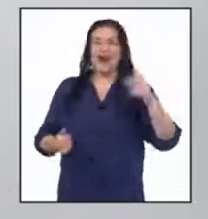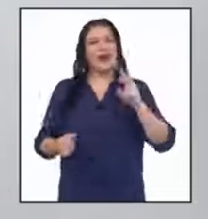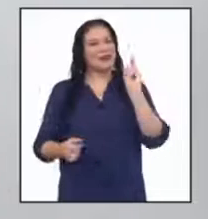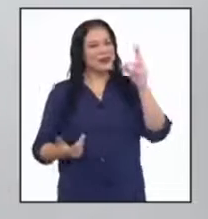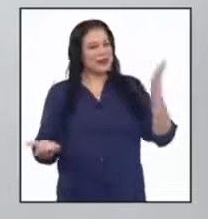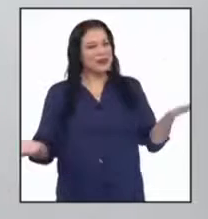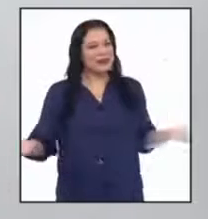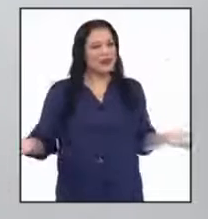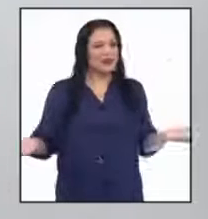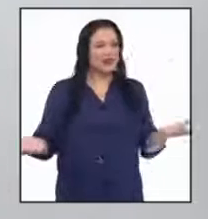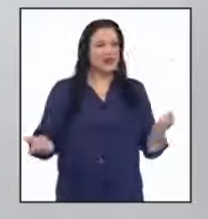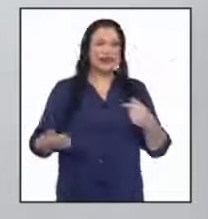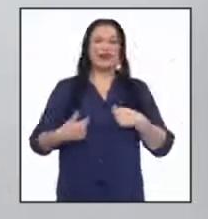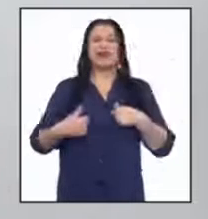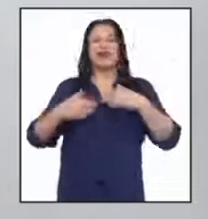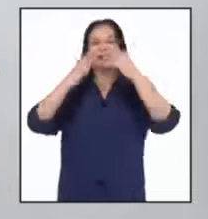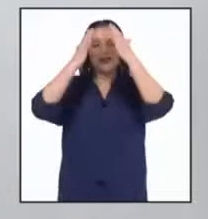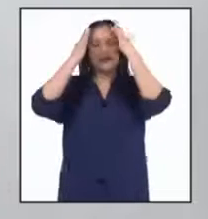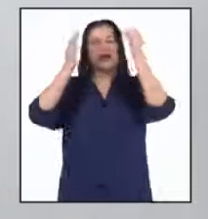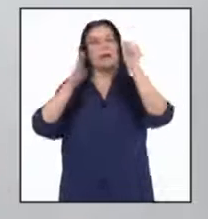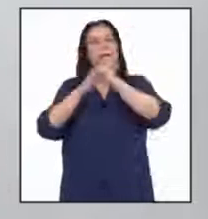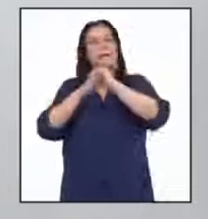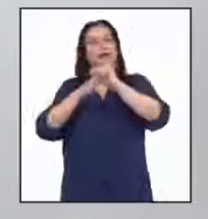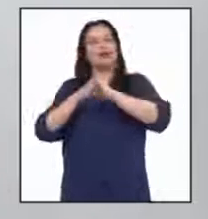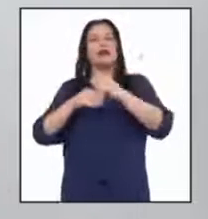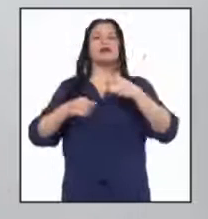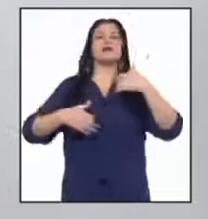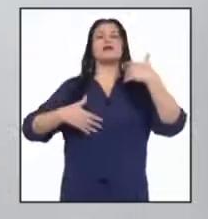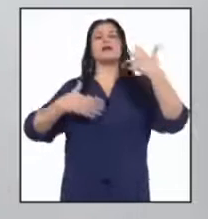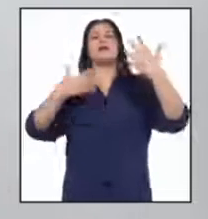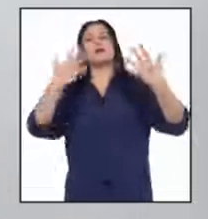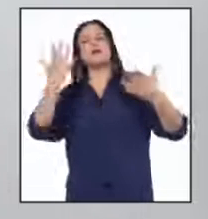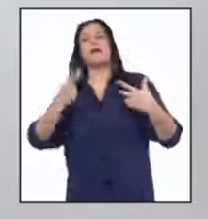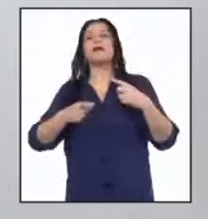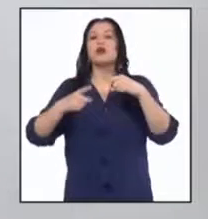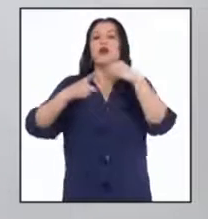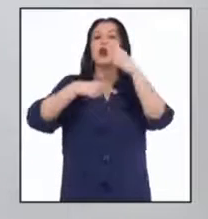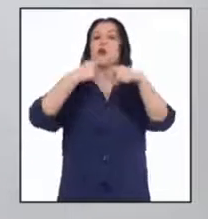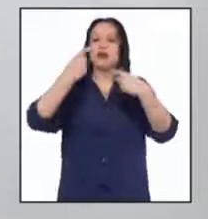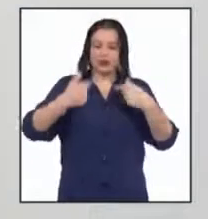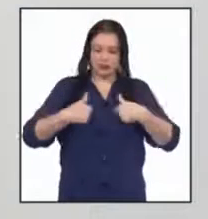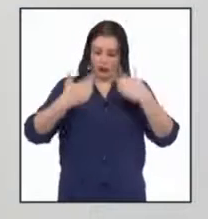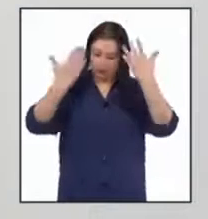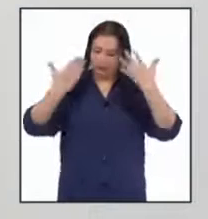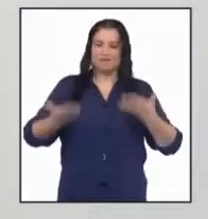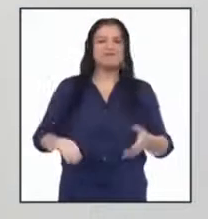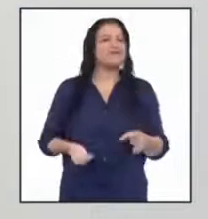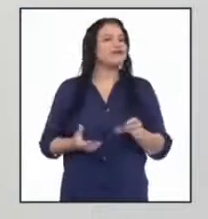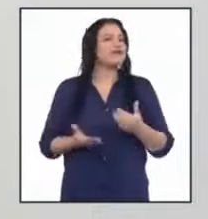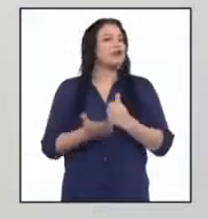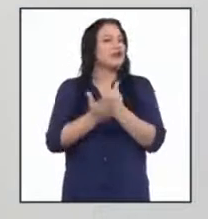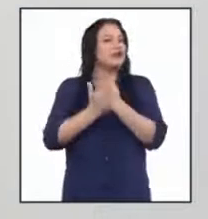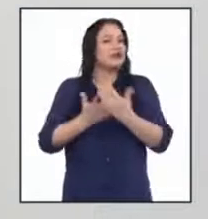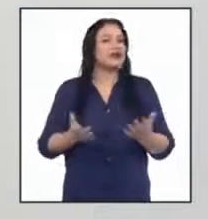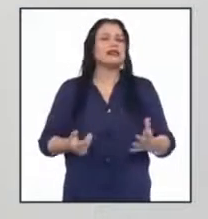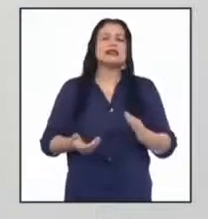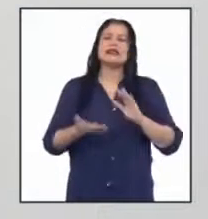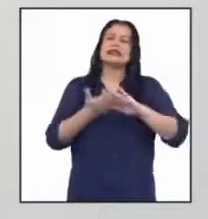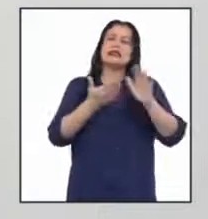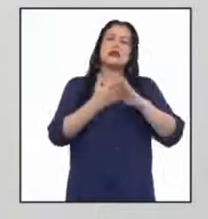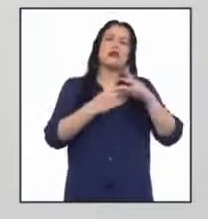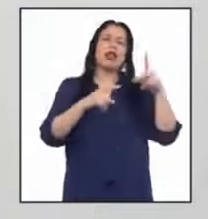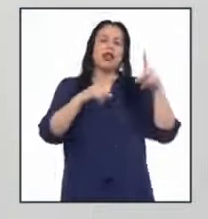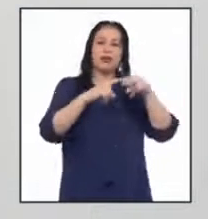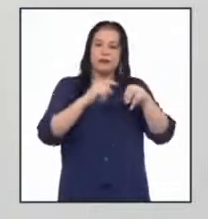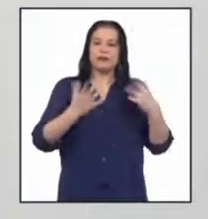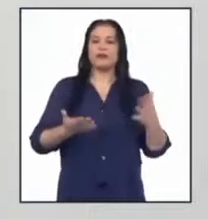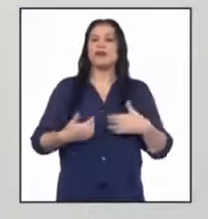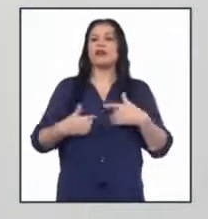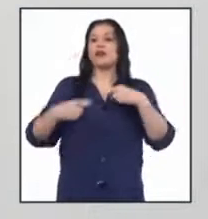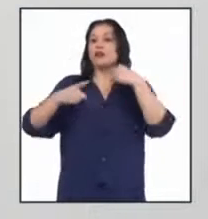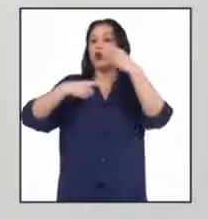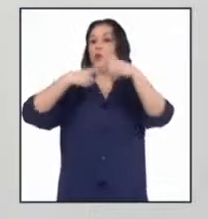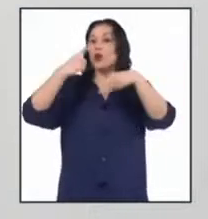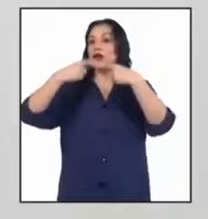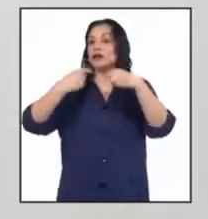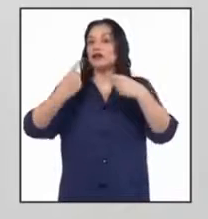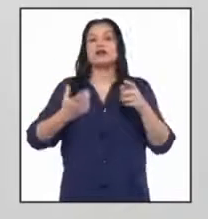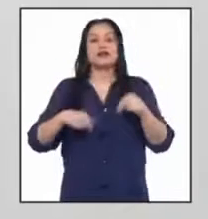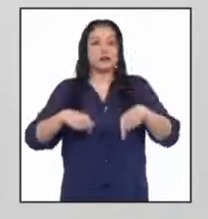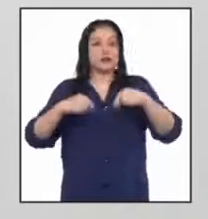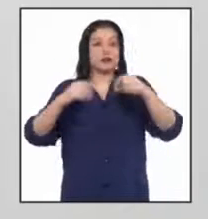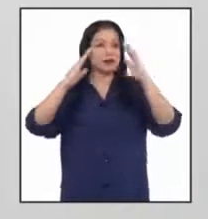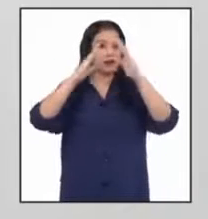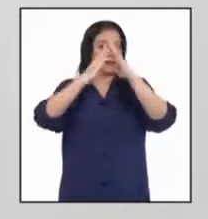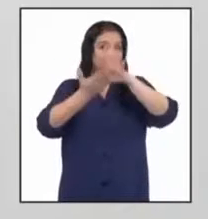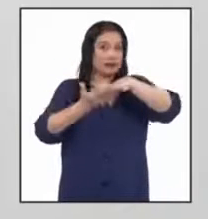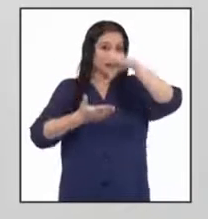Doris. No, la verdad es que estaba ensayando un monólogo, pero cuénteme, ¿para qué soy bueno? Disculpa por interrumpirte. Te cuento que estamos aquí en Aprendo